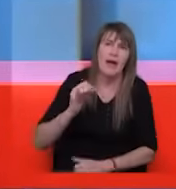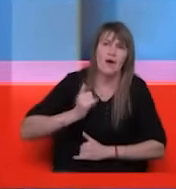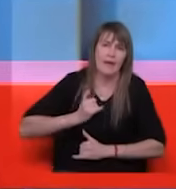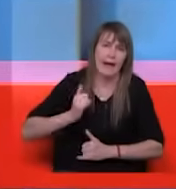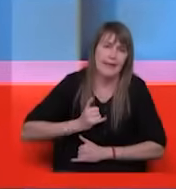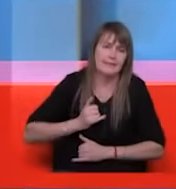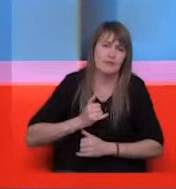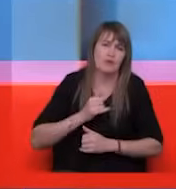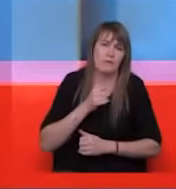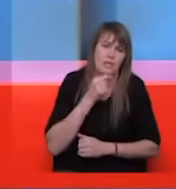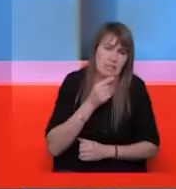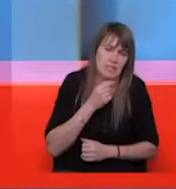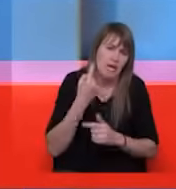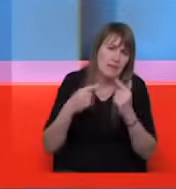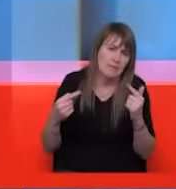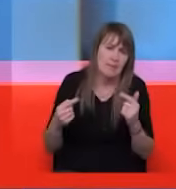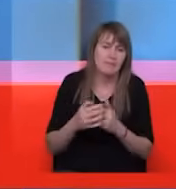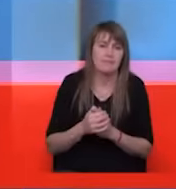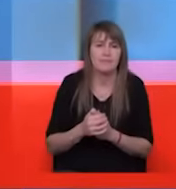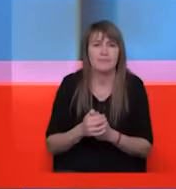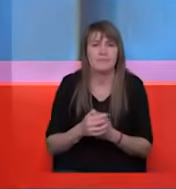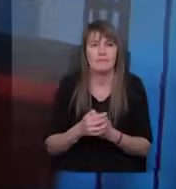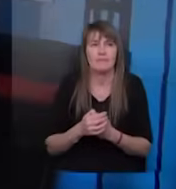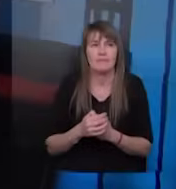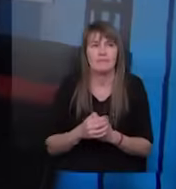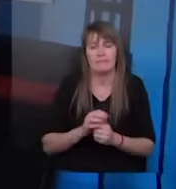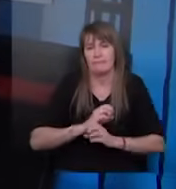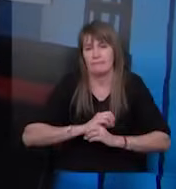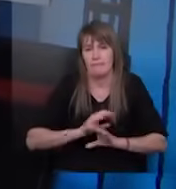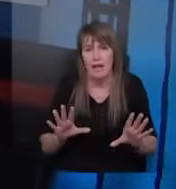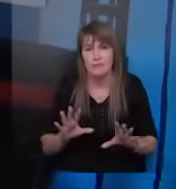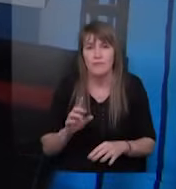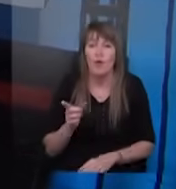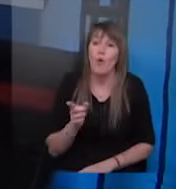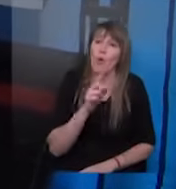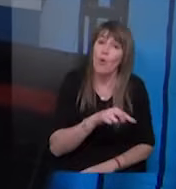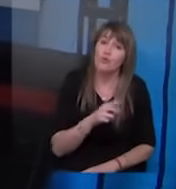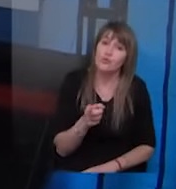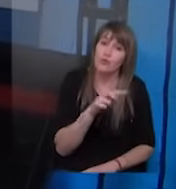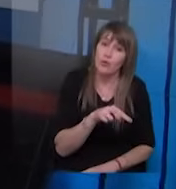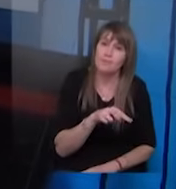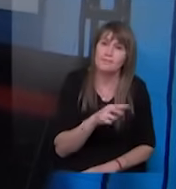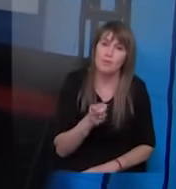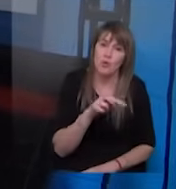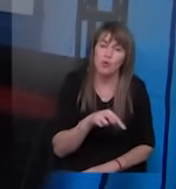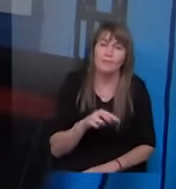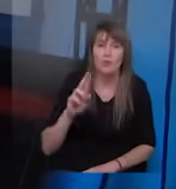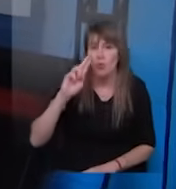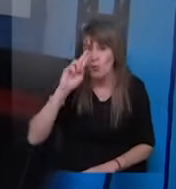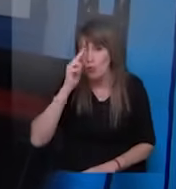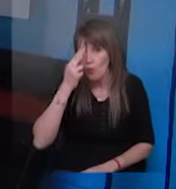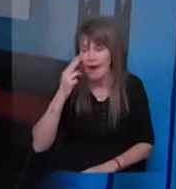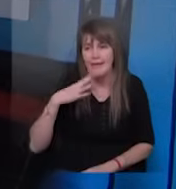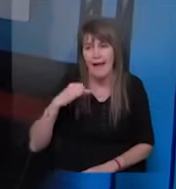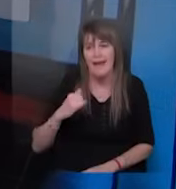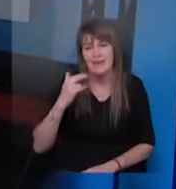todo, ¿no? Recontra esquemáticamente, ¿no? Y el otro es que el Uruguay sufrió una